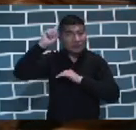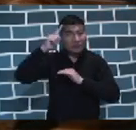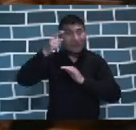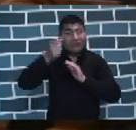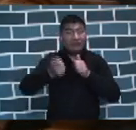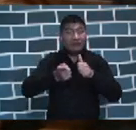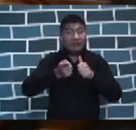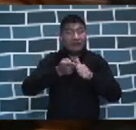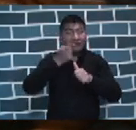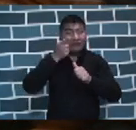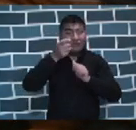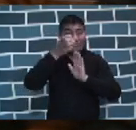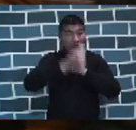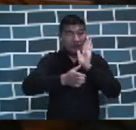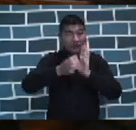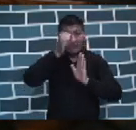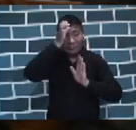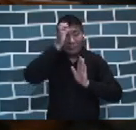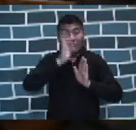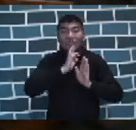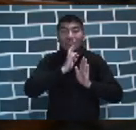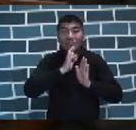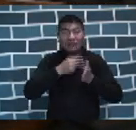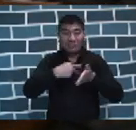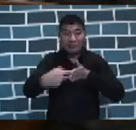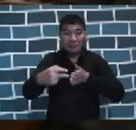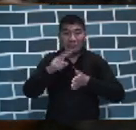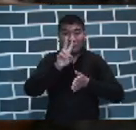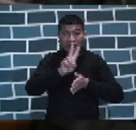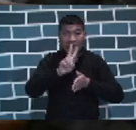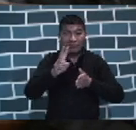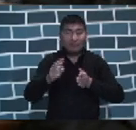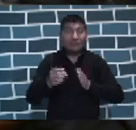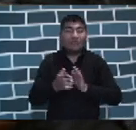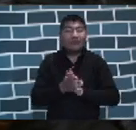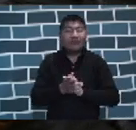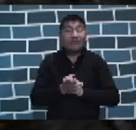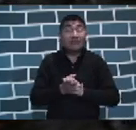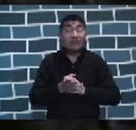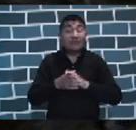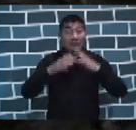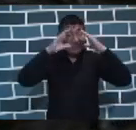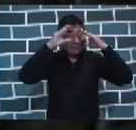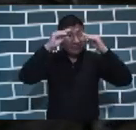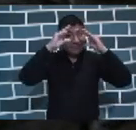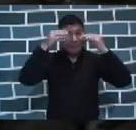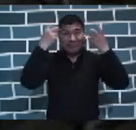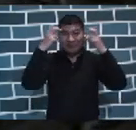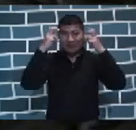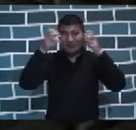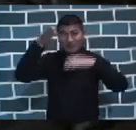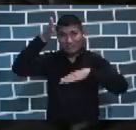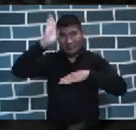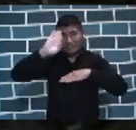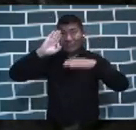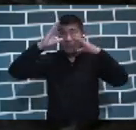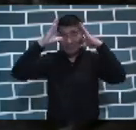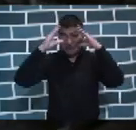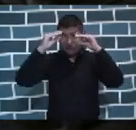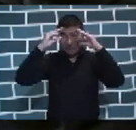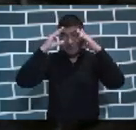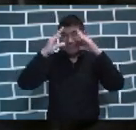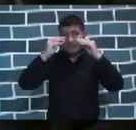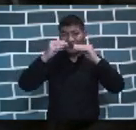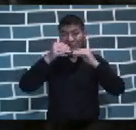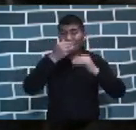corintios 210 nos enseña por lo tanto acerca de dios nos enseña lo